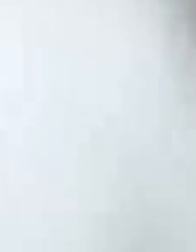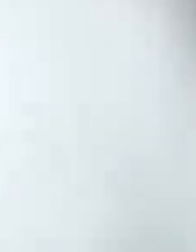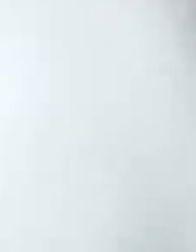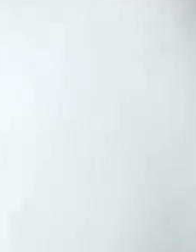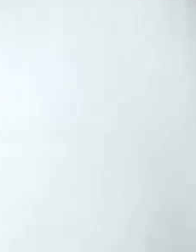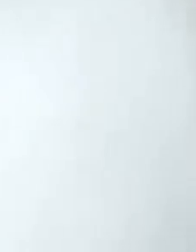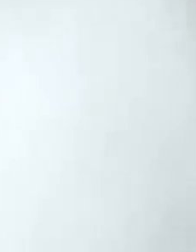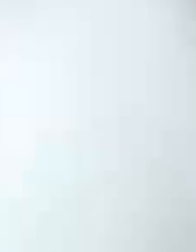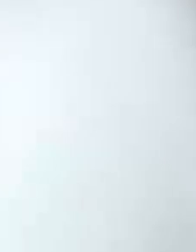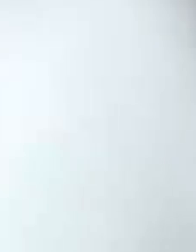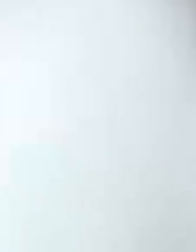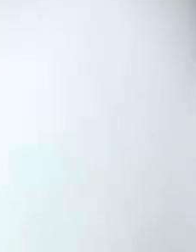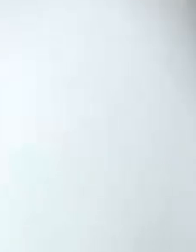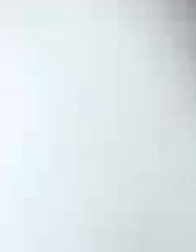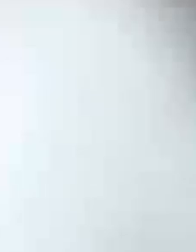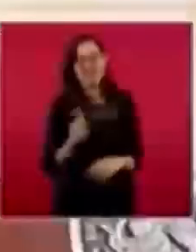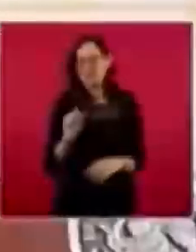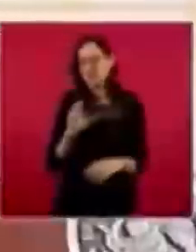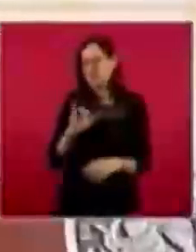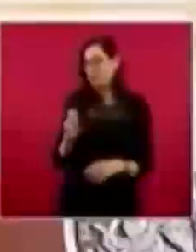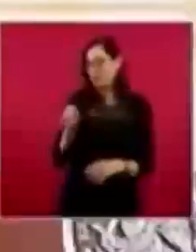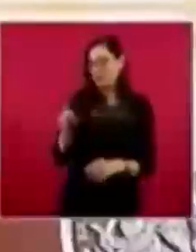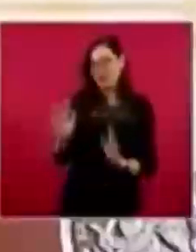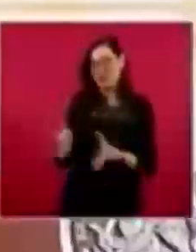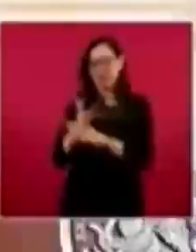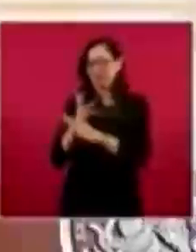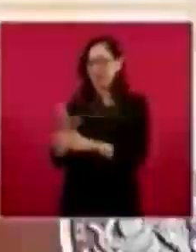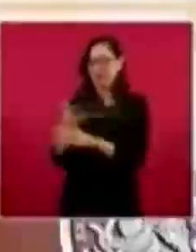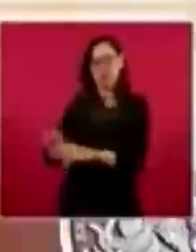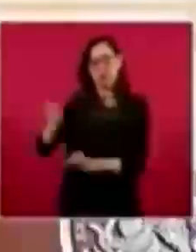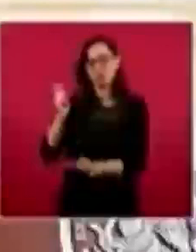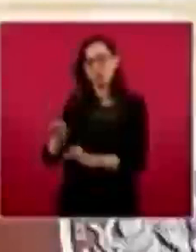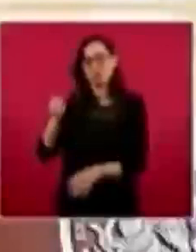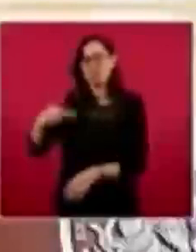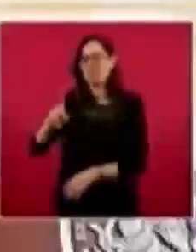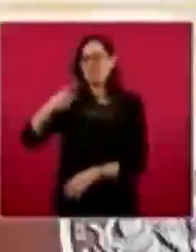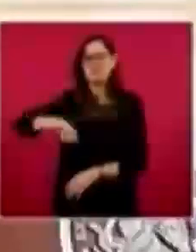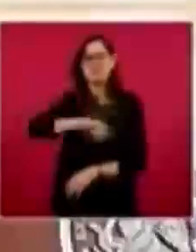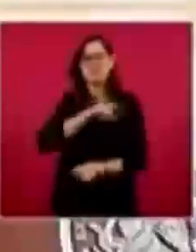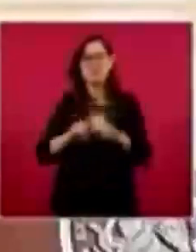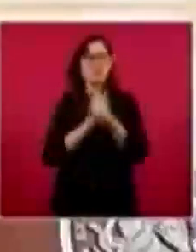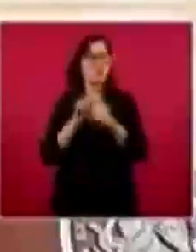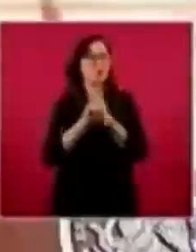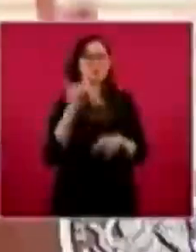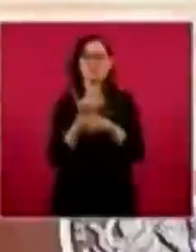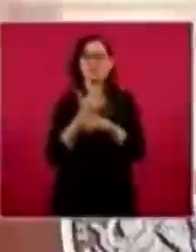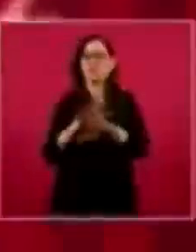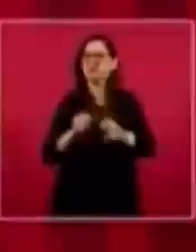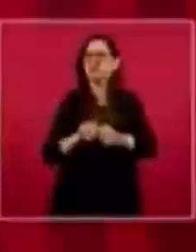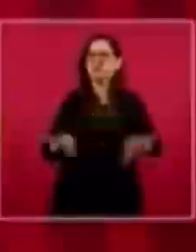presidencial como de costumbre, opaco, traicionero y arbitrario.